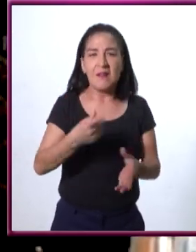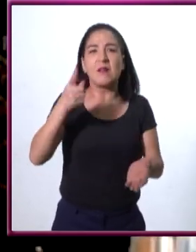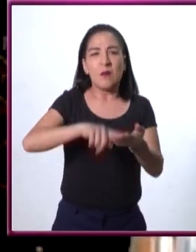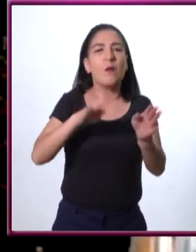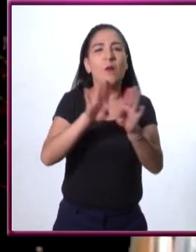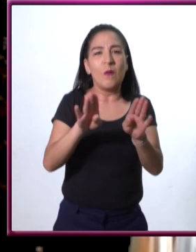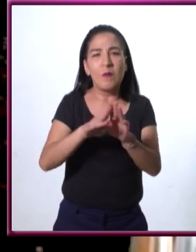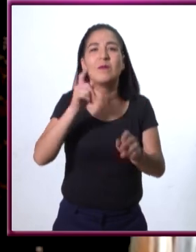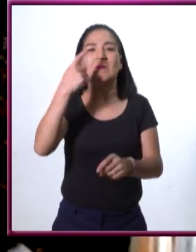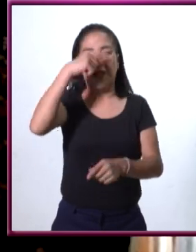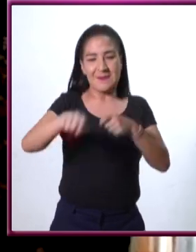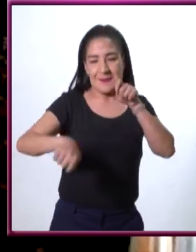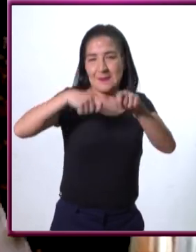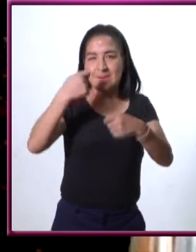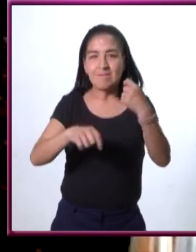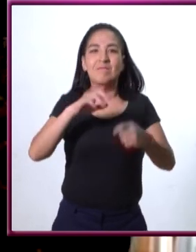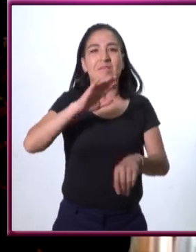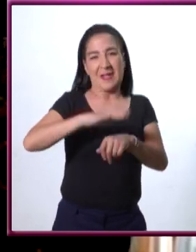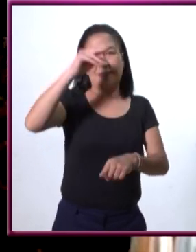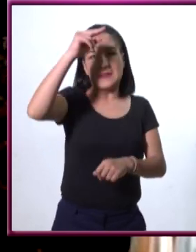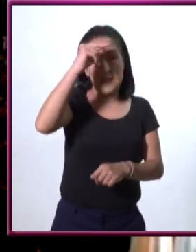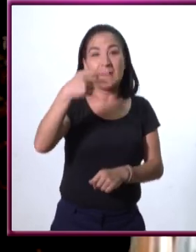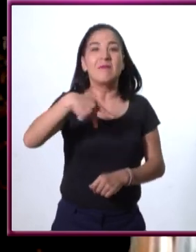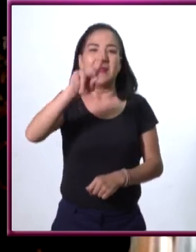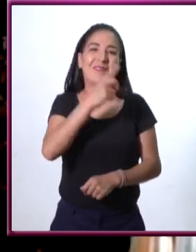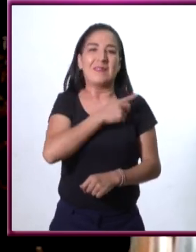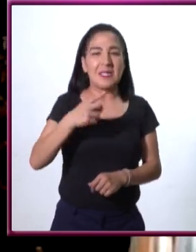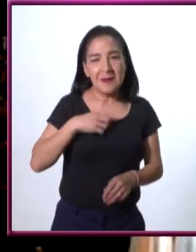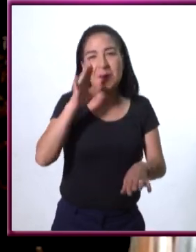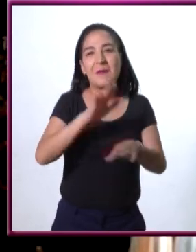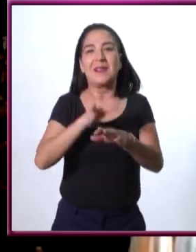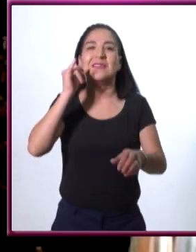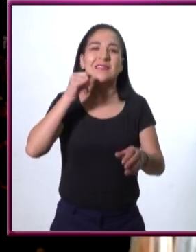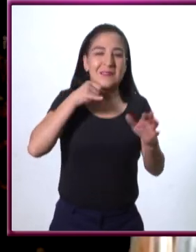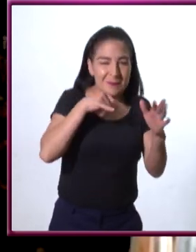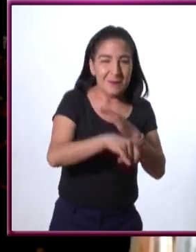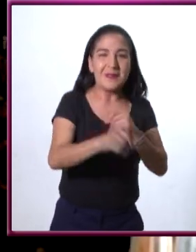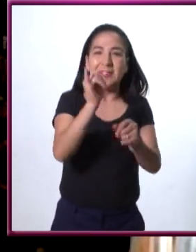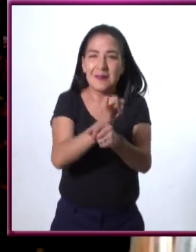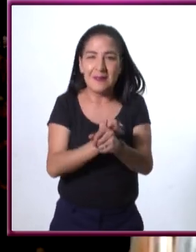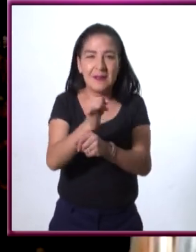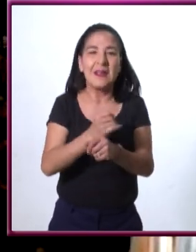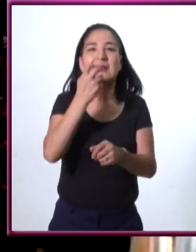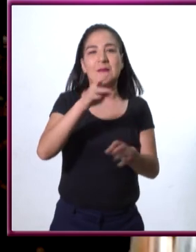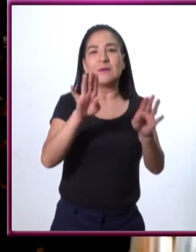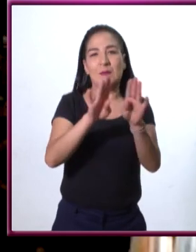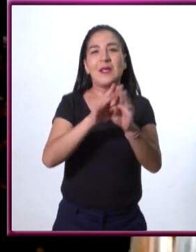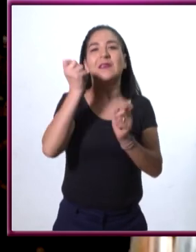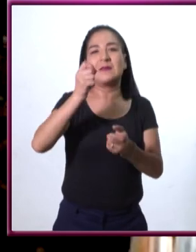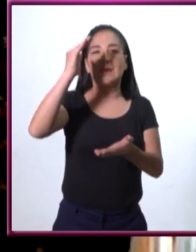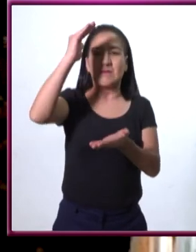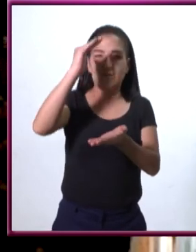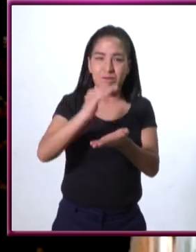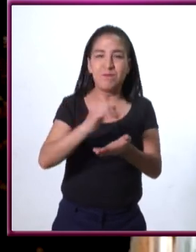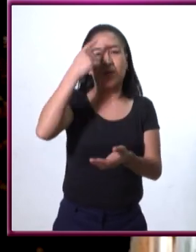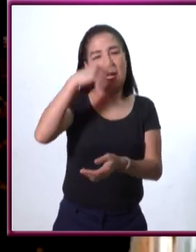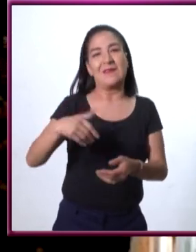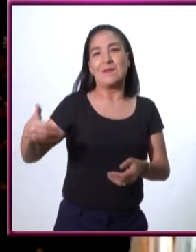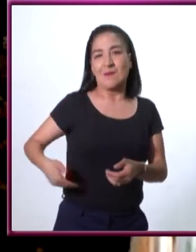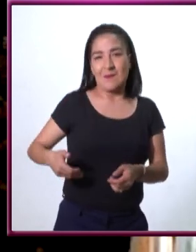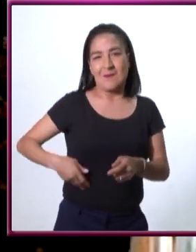Entonces, esta serie de estrategias basadas tanto en el reconocimiento, en la orientación,